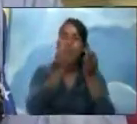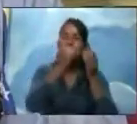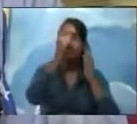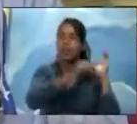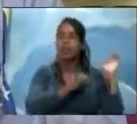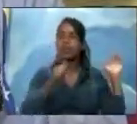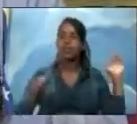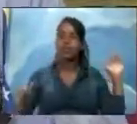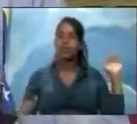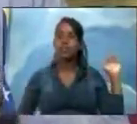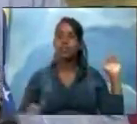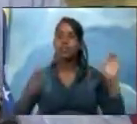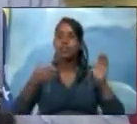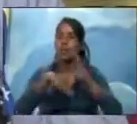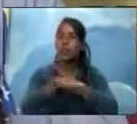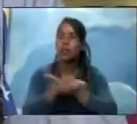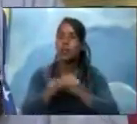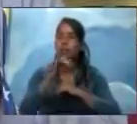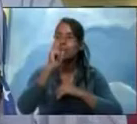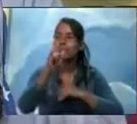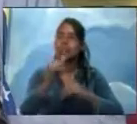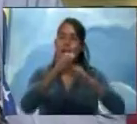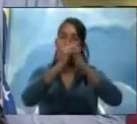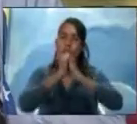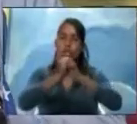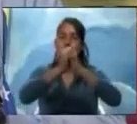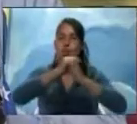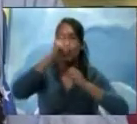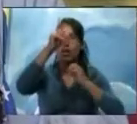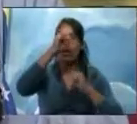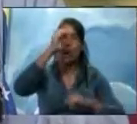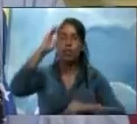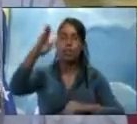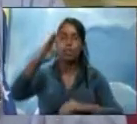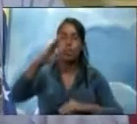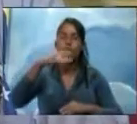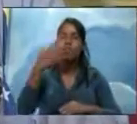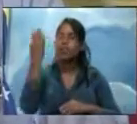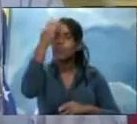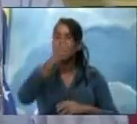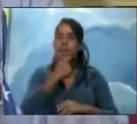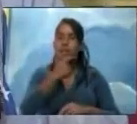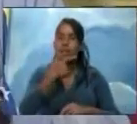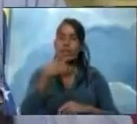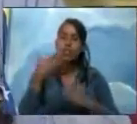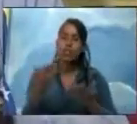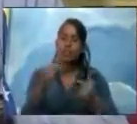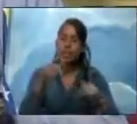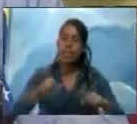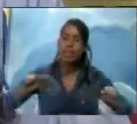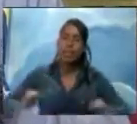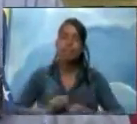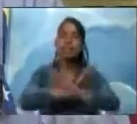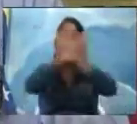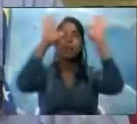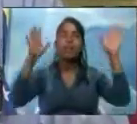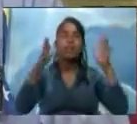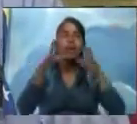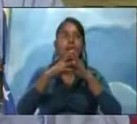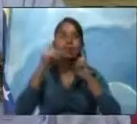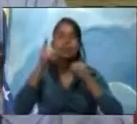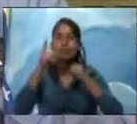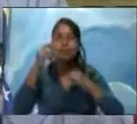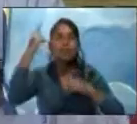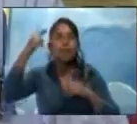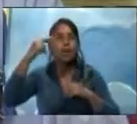Señor, que van y adoran a Dios. Y qué lindo que en esta mañana reflexionemos.